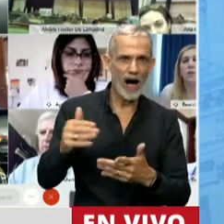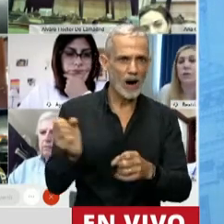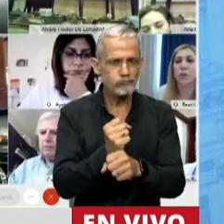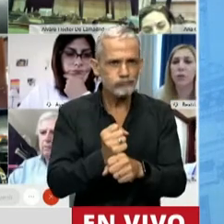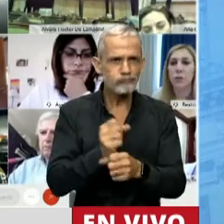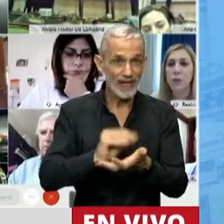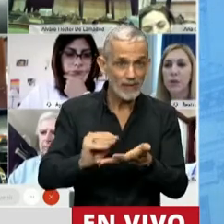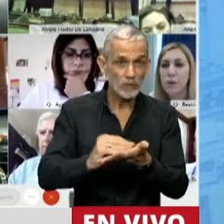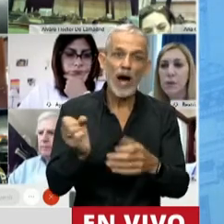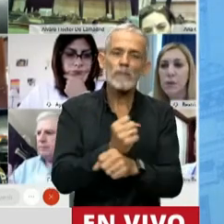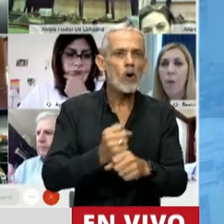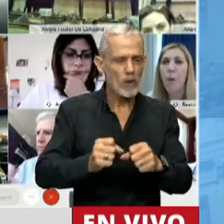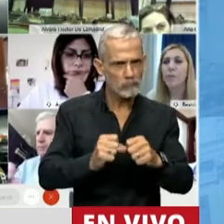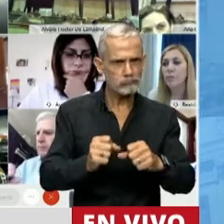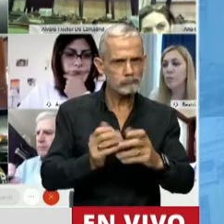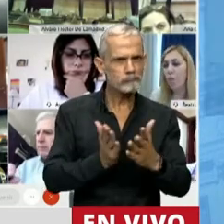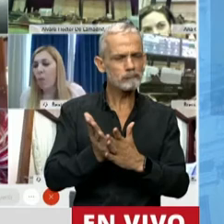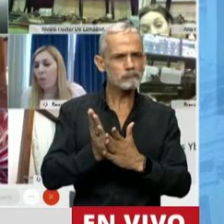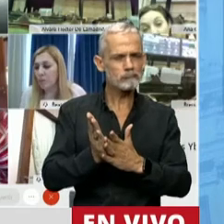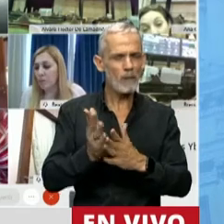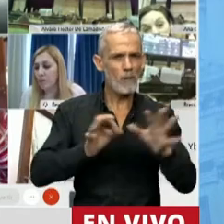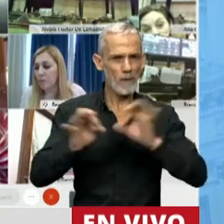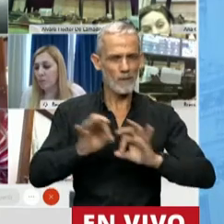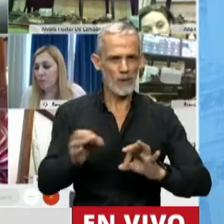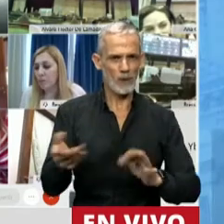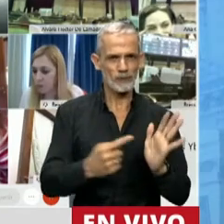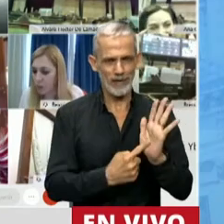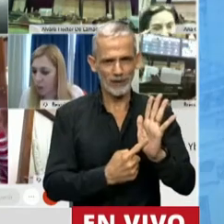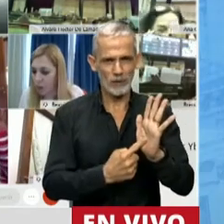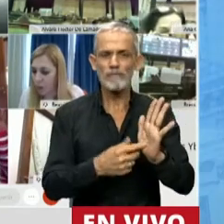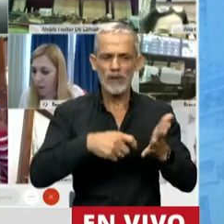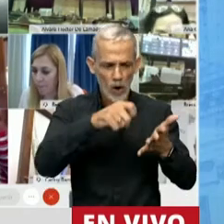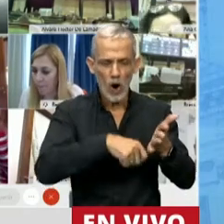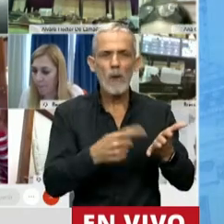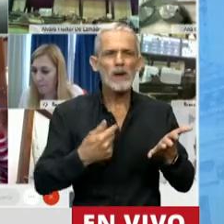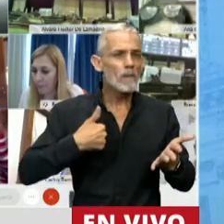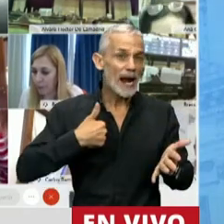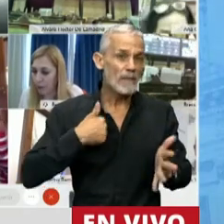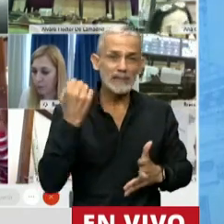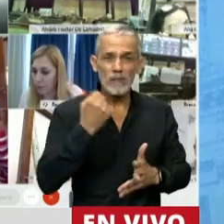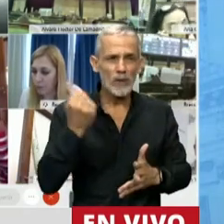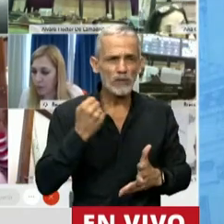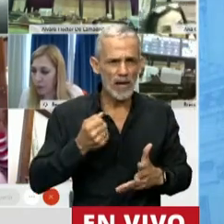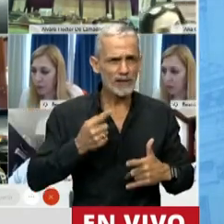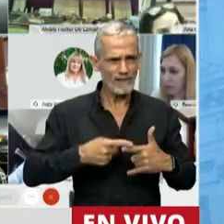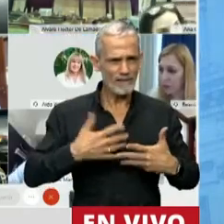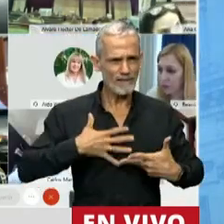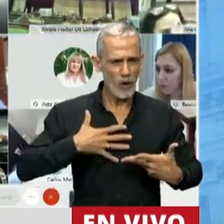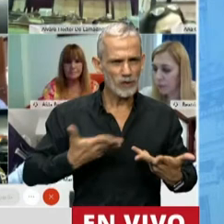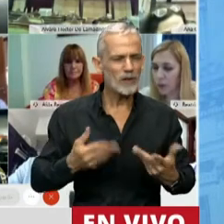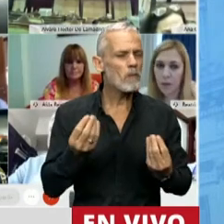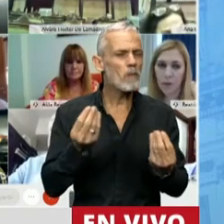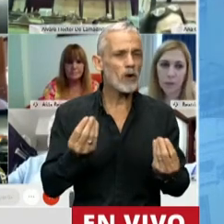a darle la aprobación definitiva que le está haciendo falta. ¿Y por qué decía que es un convenio que para mí es importante celebrar? Bueno, lo primero y